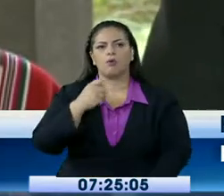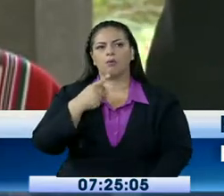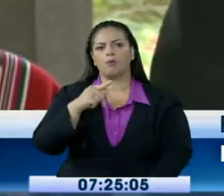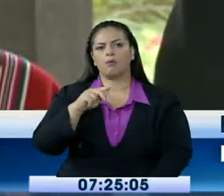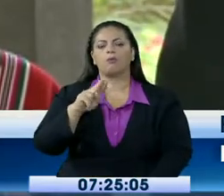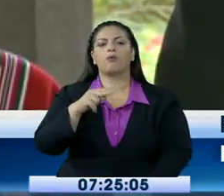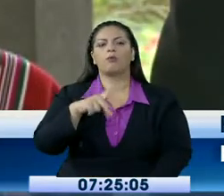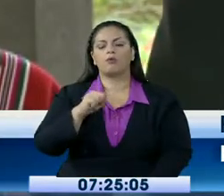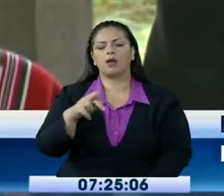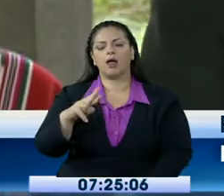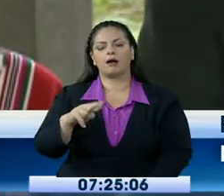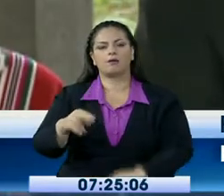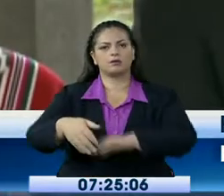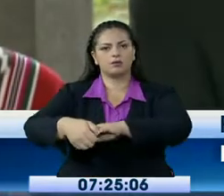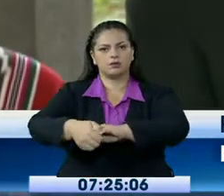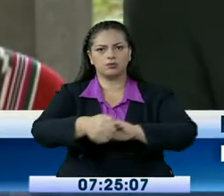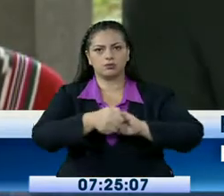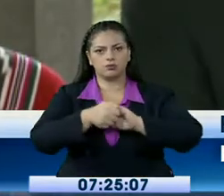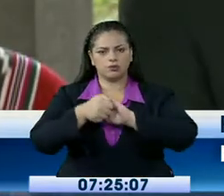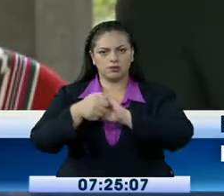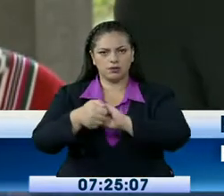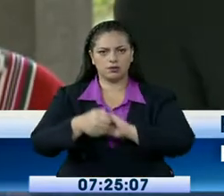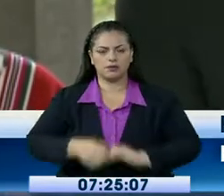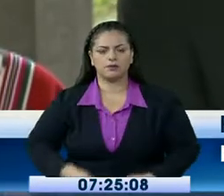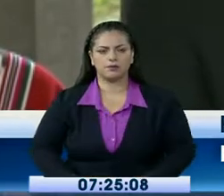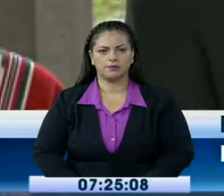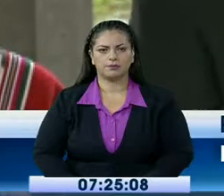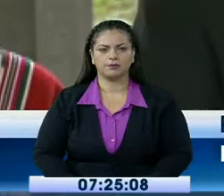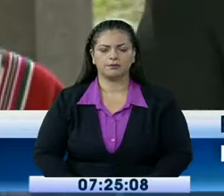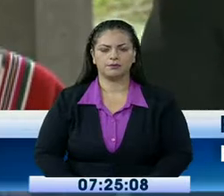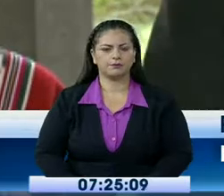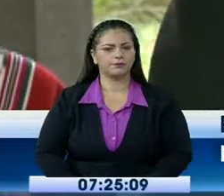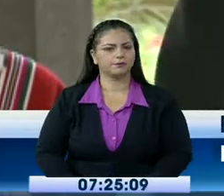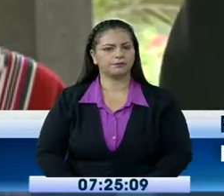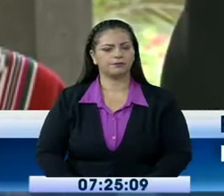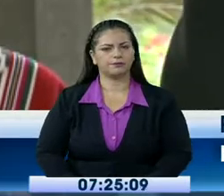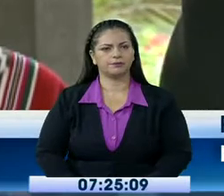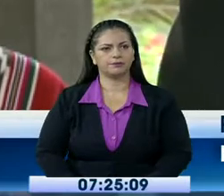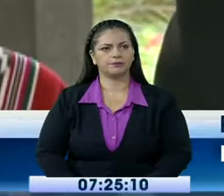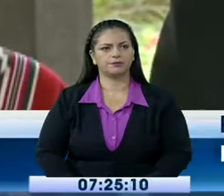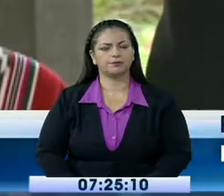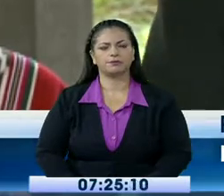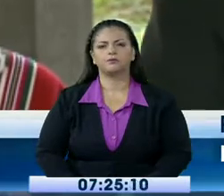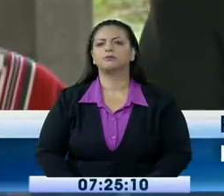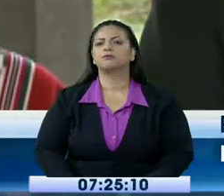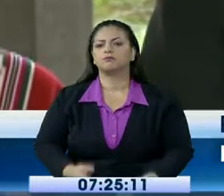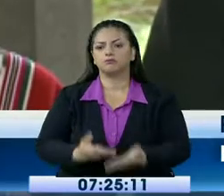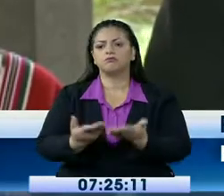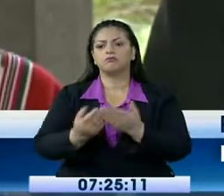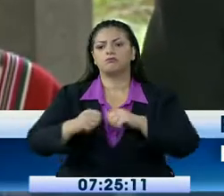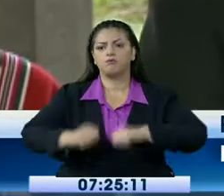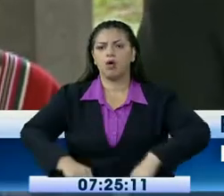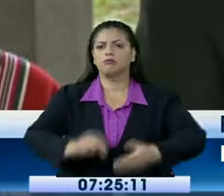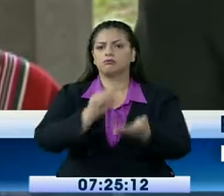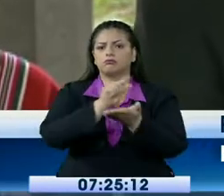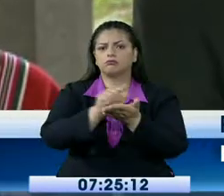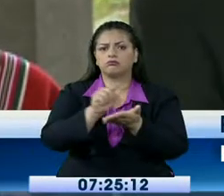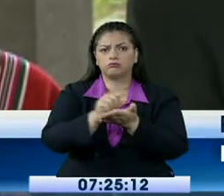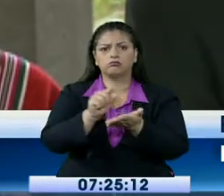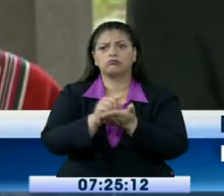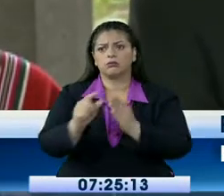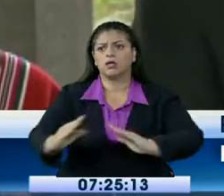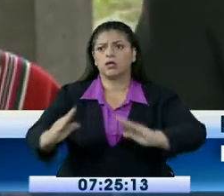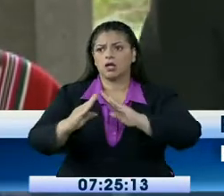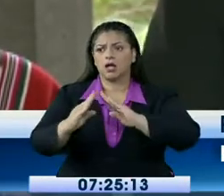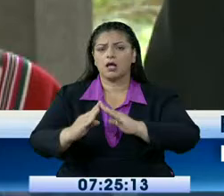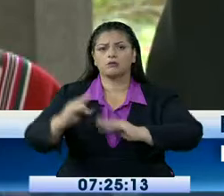una banca de segundo piso para el sector cooperativo y no solamente dinamizar en el hecho de generar créditos para la vivienda, sino